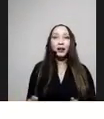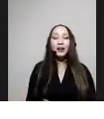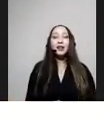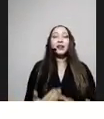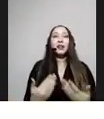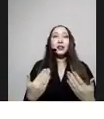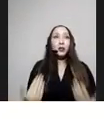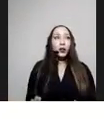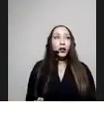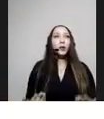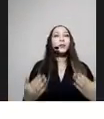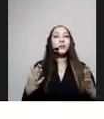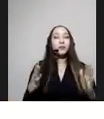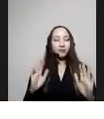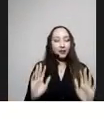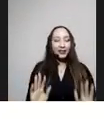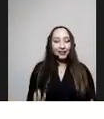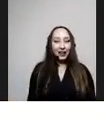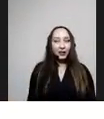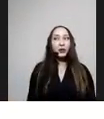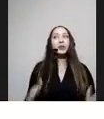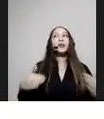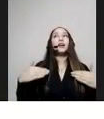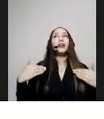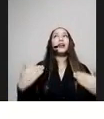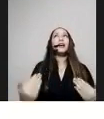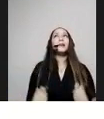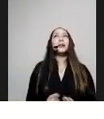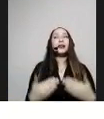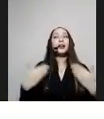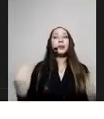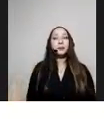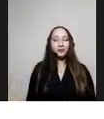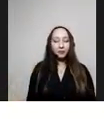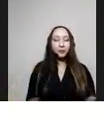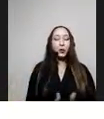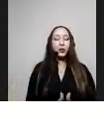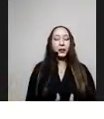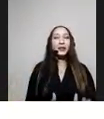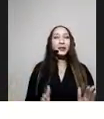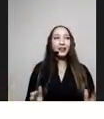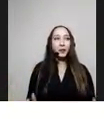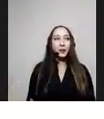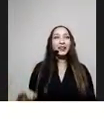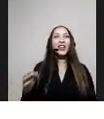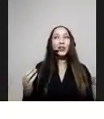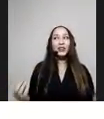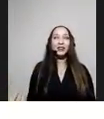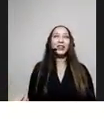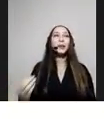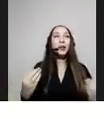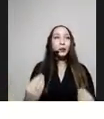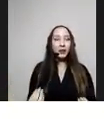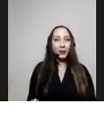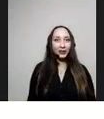normal, solo debo aceptarlos y empezar a otra vez vaciar mi mente y